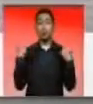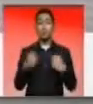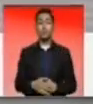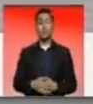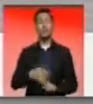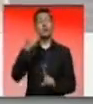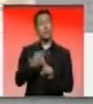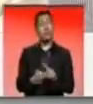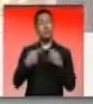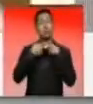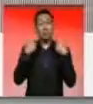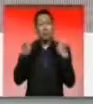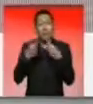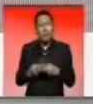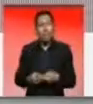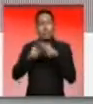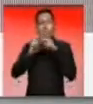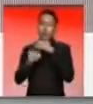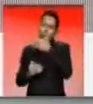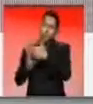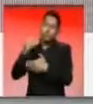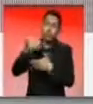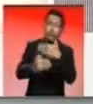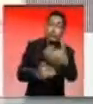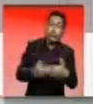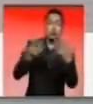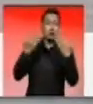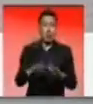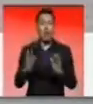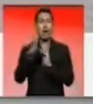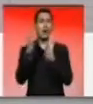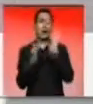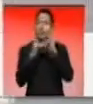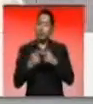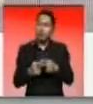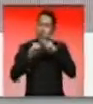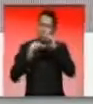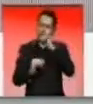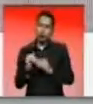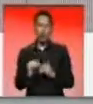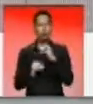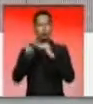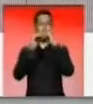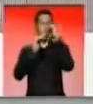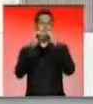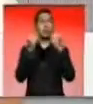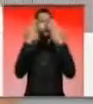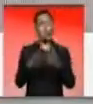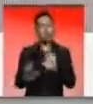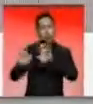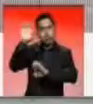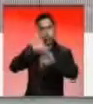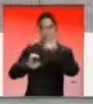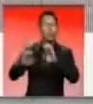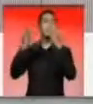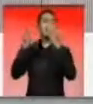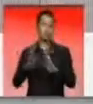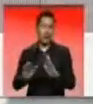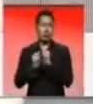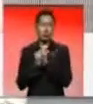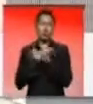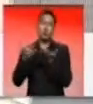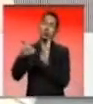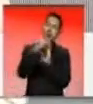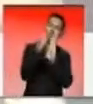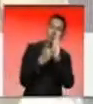En marzo empieza el proceso contractual y en abril ya empieza la construcción, ya están los estudios hechos, se están acabando los